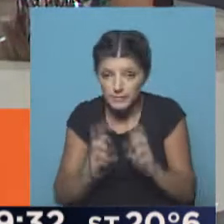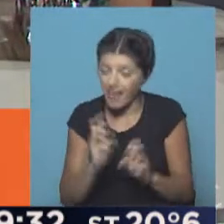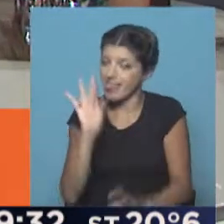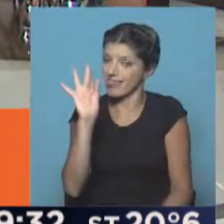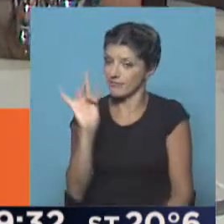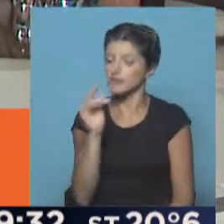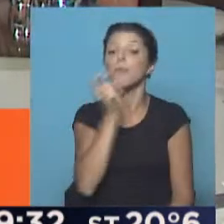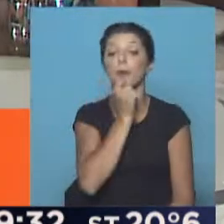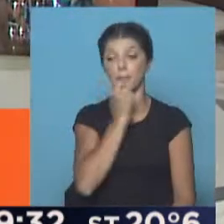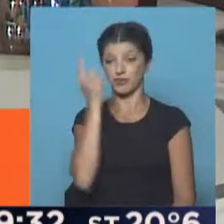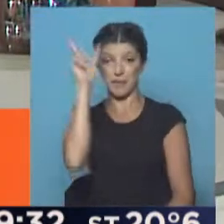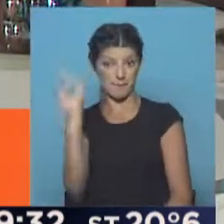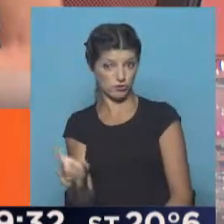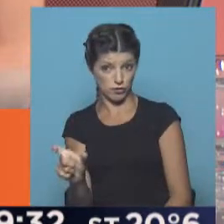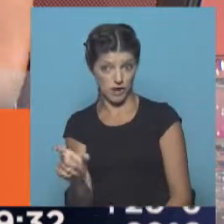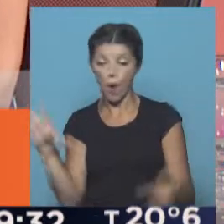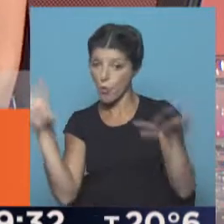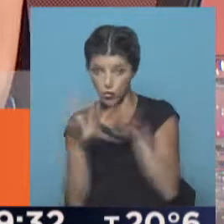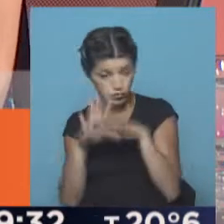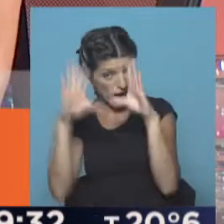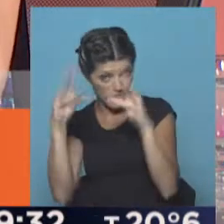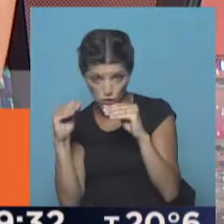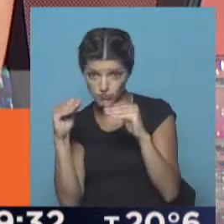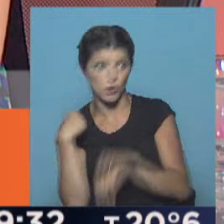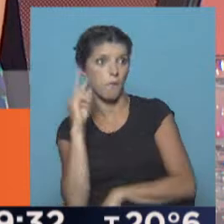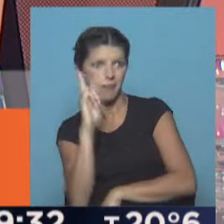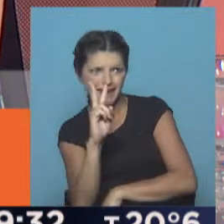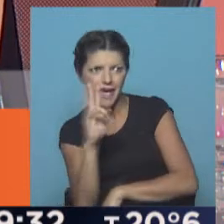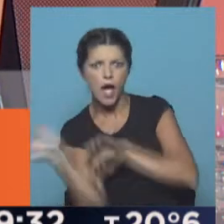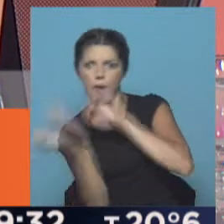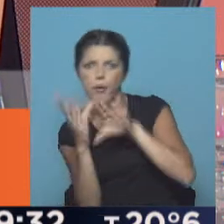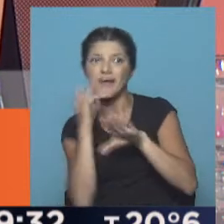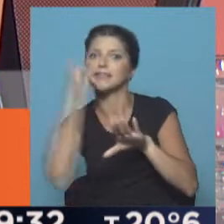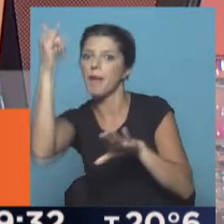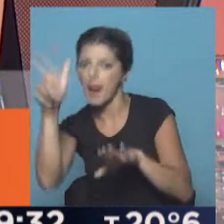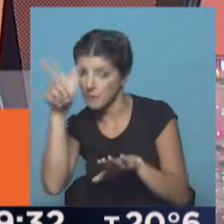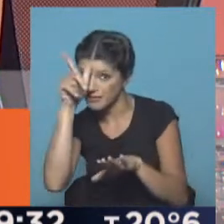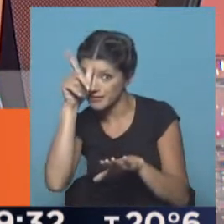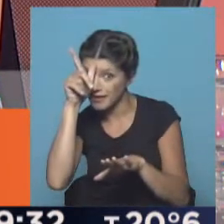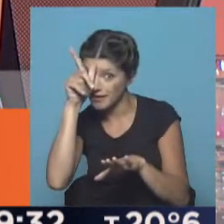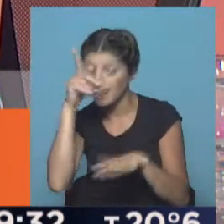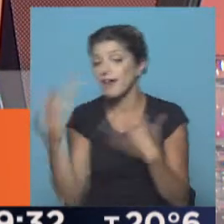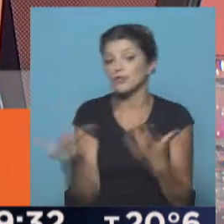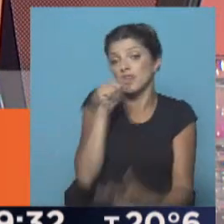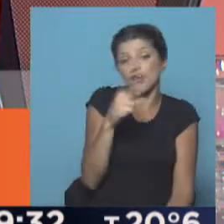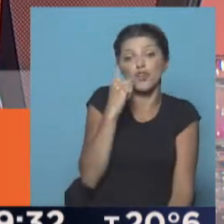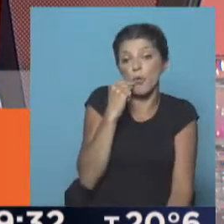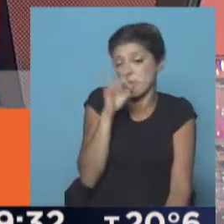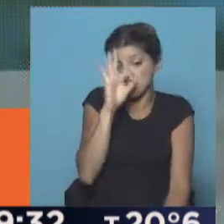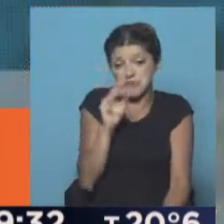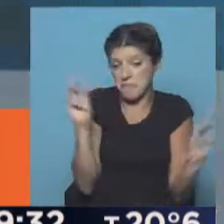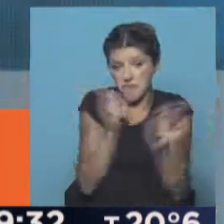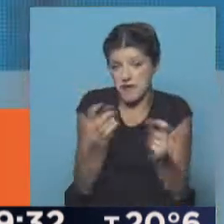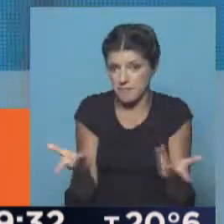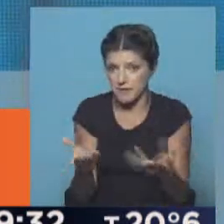ese vecino esa noche en el convento no llamaba al 911, digamos, es duro decirlo, pero es muy probable que el señor López no haya tenido ningún problema. ¿Tiene idea por